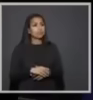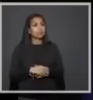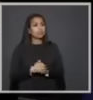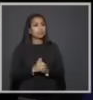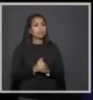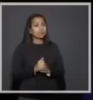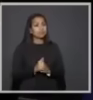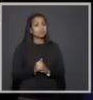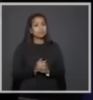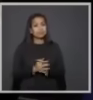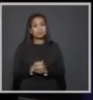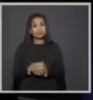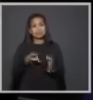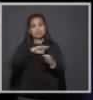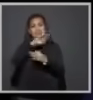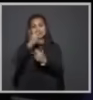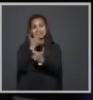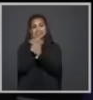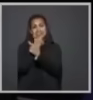Y...